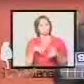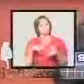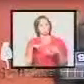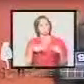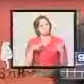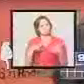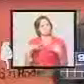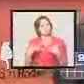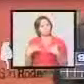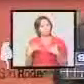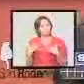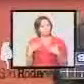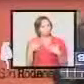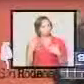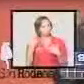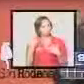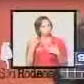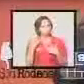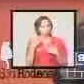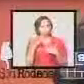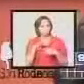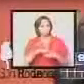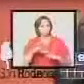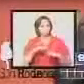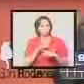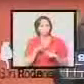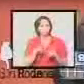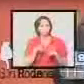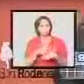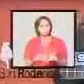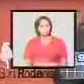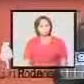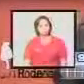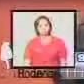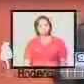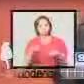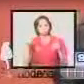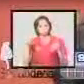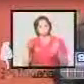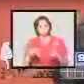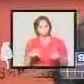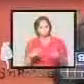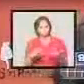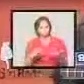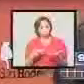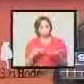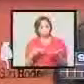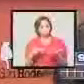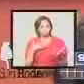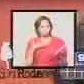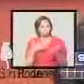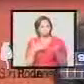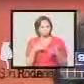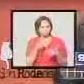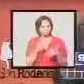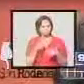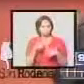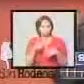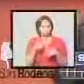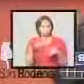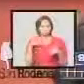cuestión malentendida en algunas sucursales donde la persona quiere invertir en otro lado y no